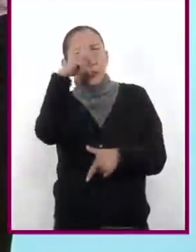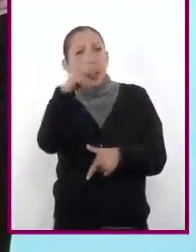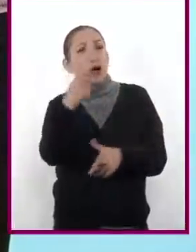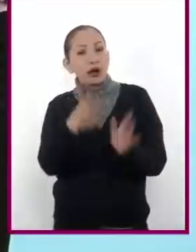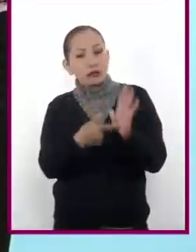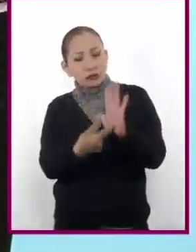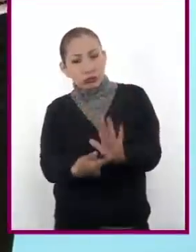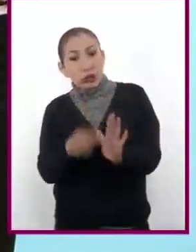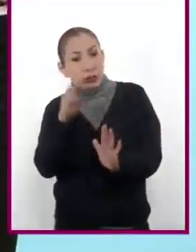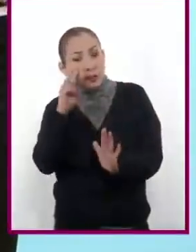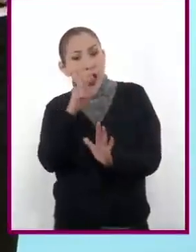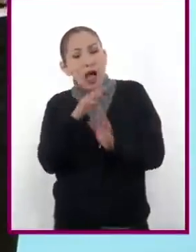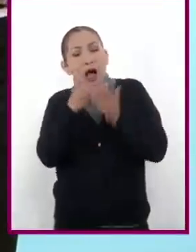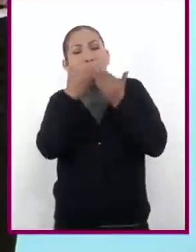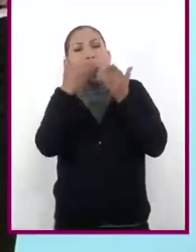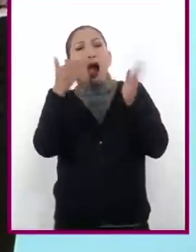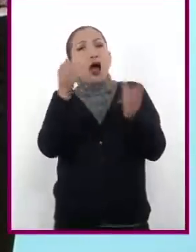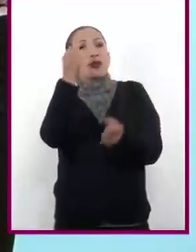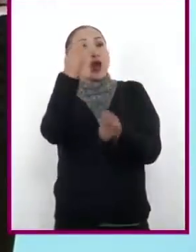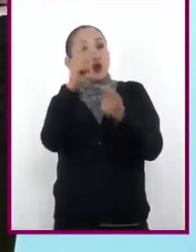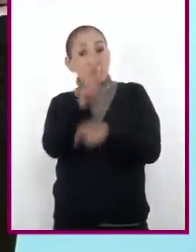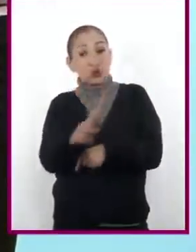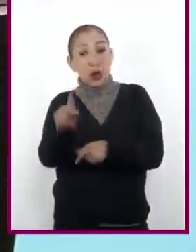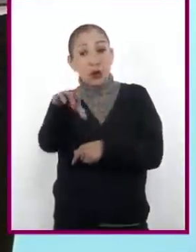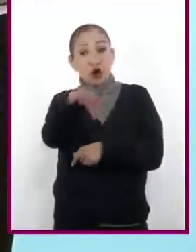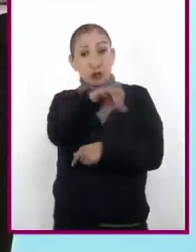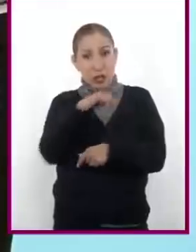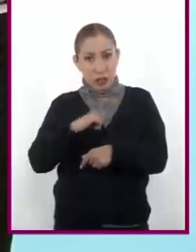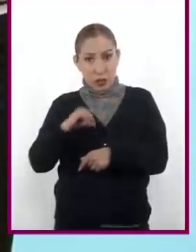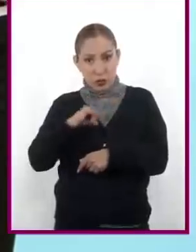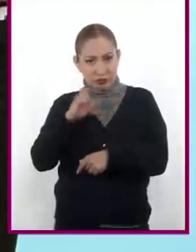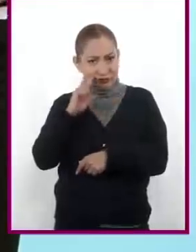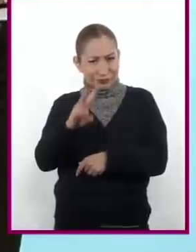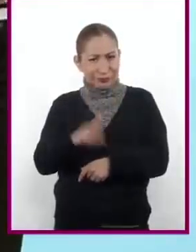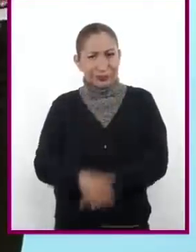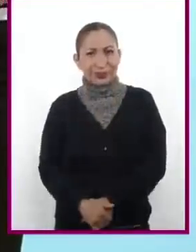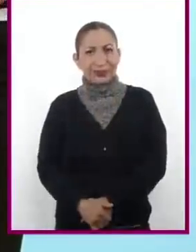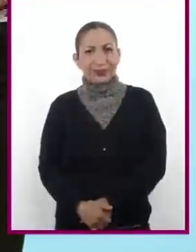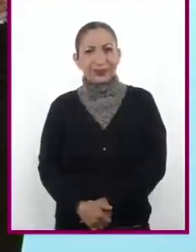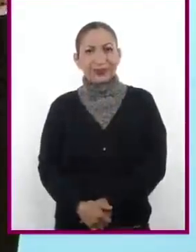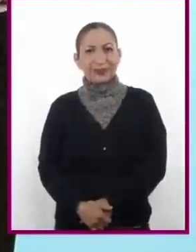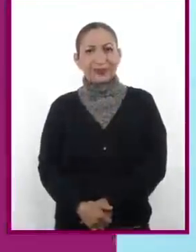nos ofrece un panorama de algunos pueblos originarios.